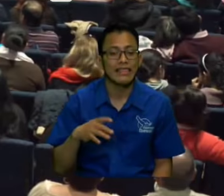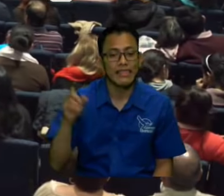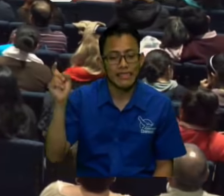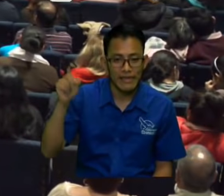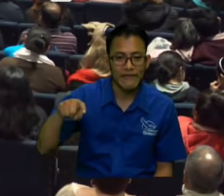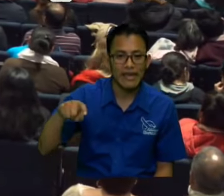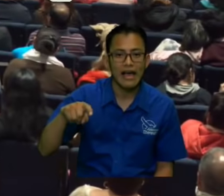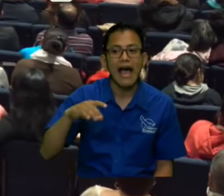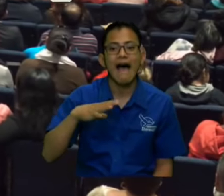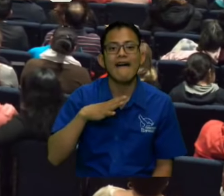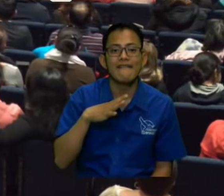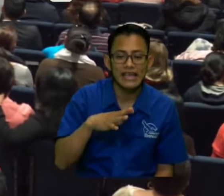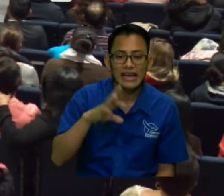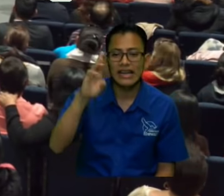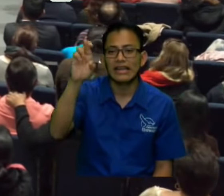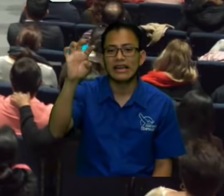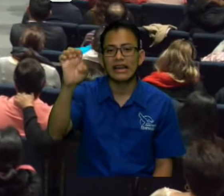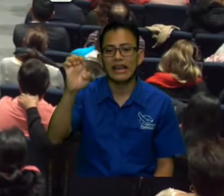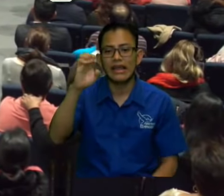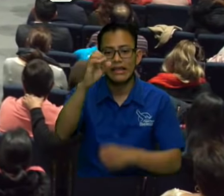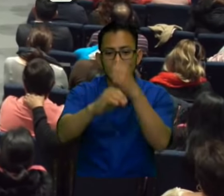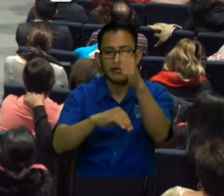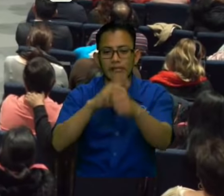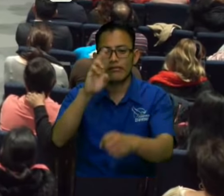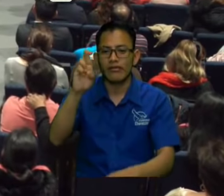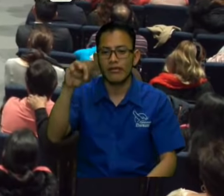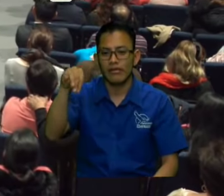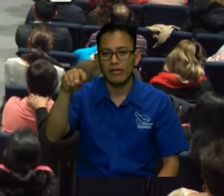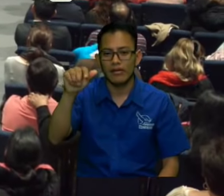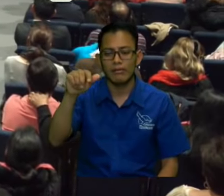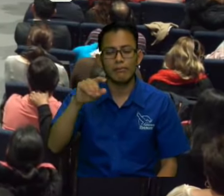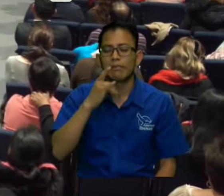fe a lo que estamos oyendo, este es el año de la transformación.